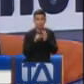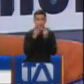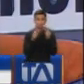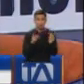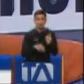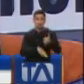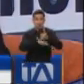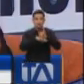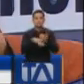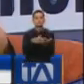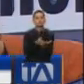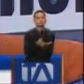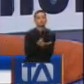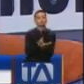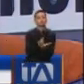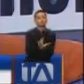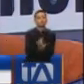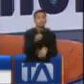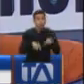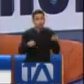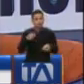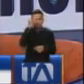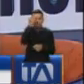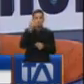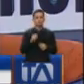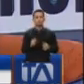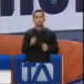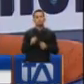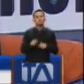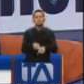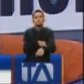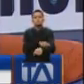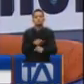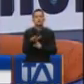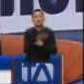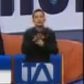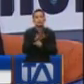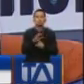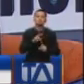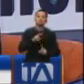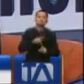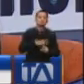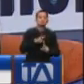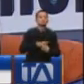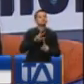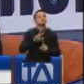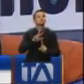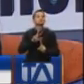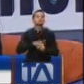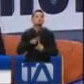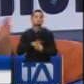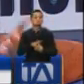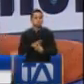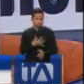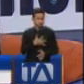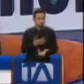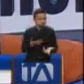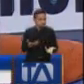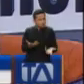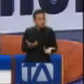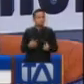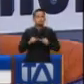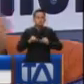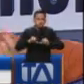autoridades sean sostenibles. Porque cuando se trata de una cultura de violencia, un programa de 2, 3 meses realmente no tiene un impacto. Tienen que ser